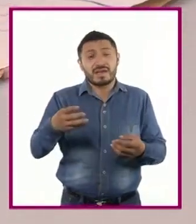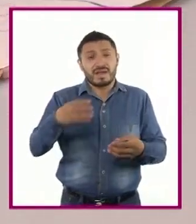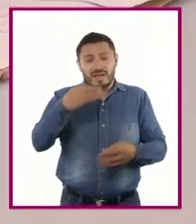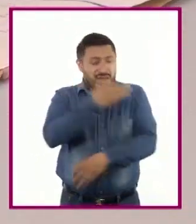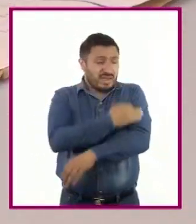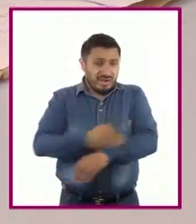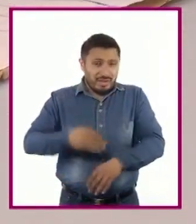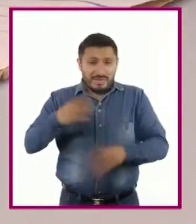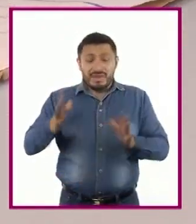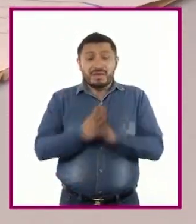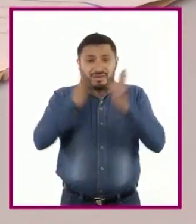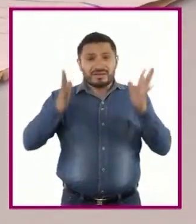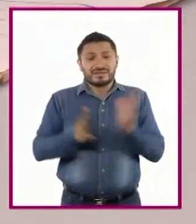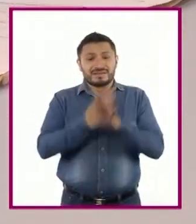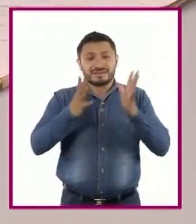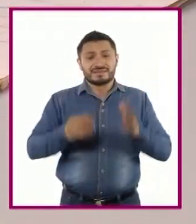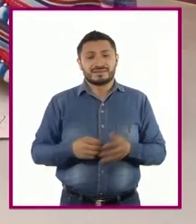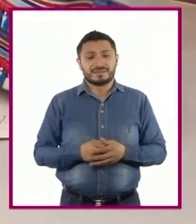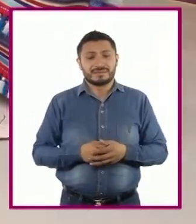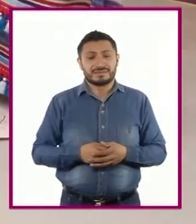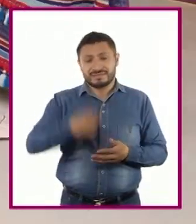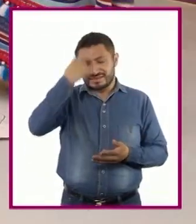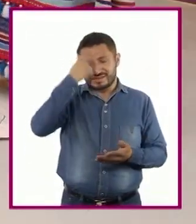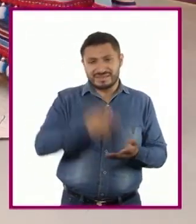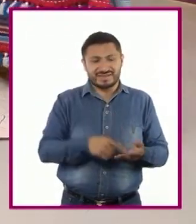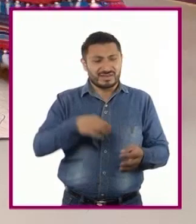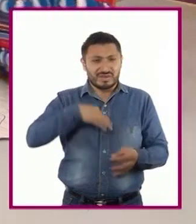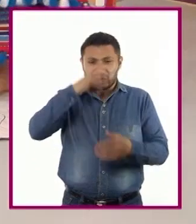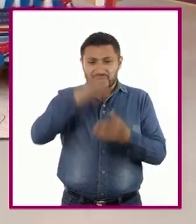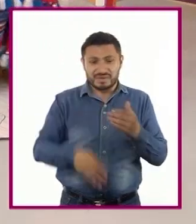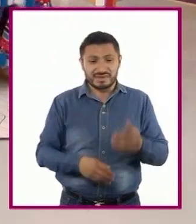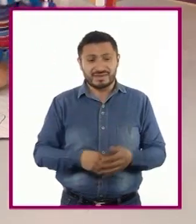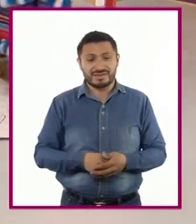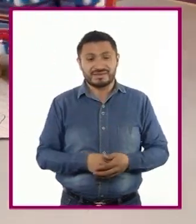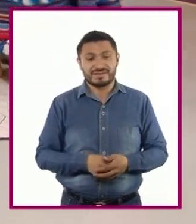familia participe. Creo que estoy a punto de terminar.